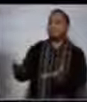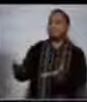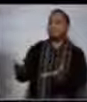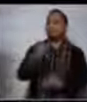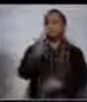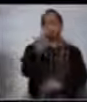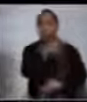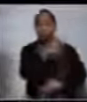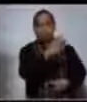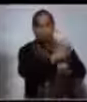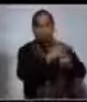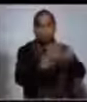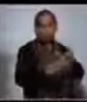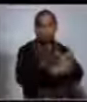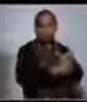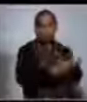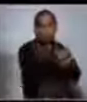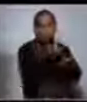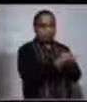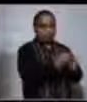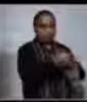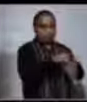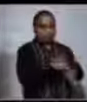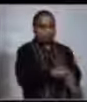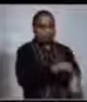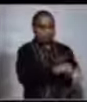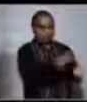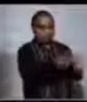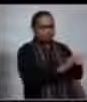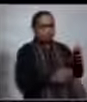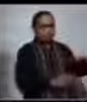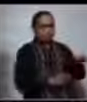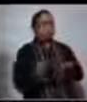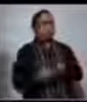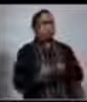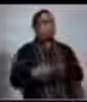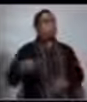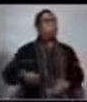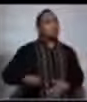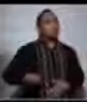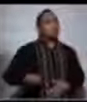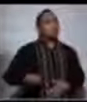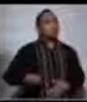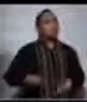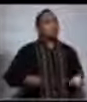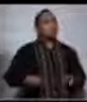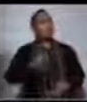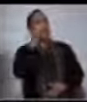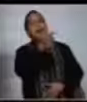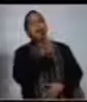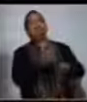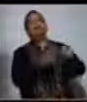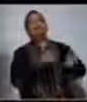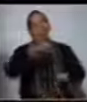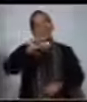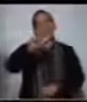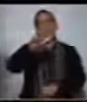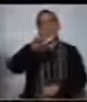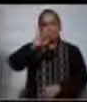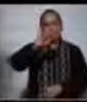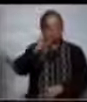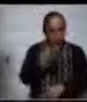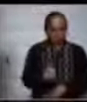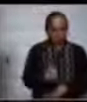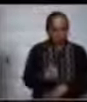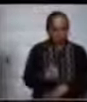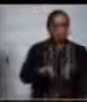legalmente adquiridos es la persona a quien se acusa, en este caso Alejandro Moreno Cárdenas, que nos demuestre él que con su sueldo como servidor público,